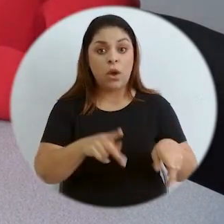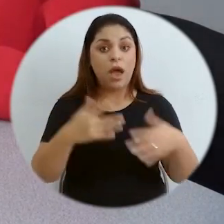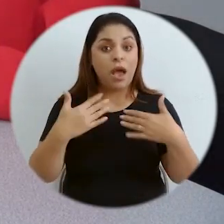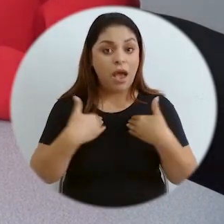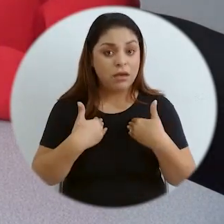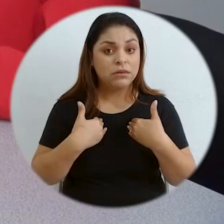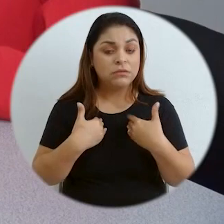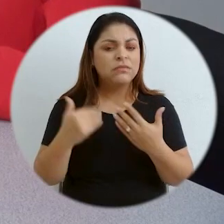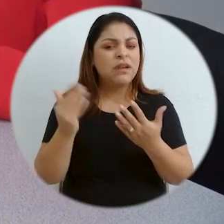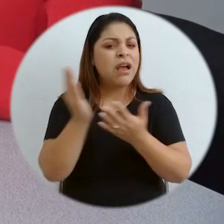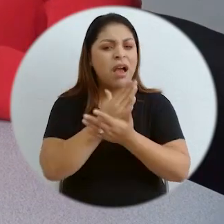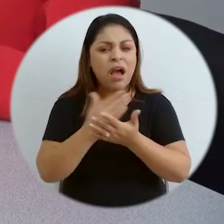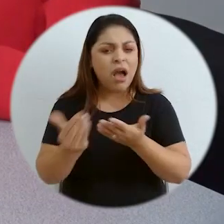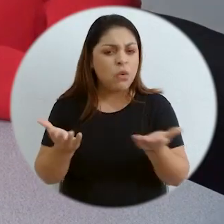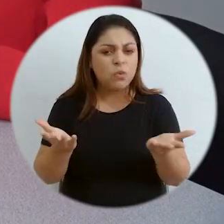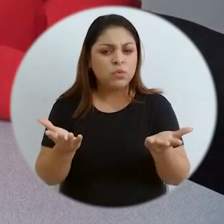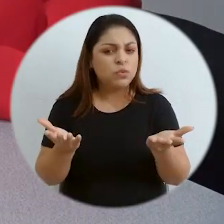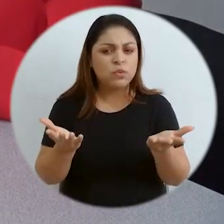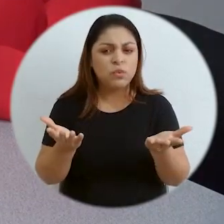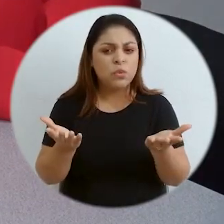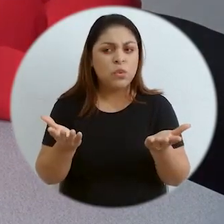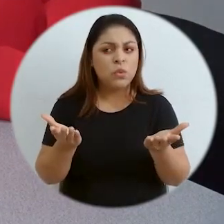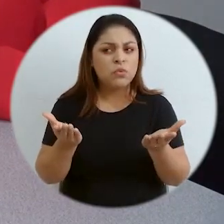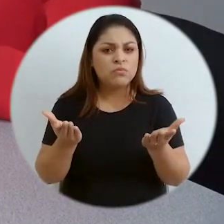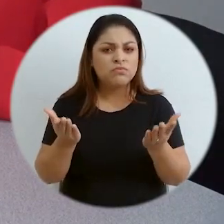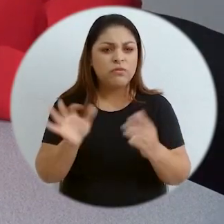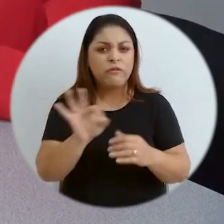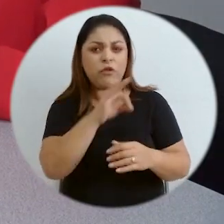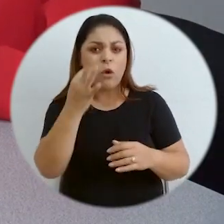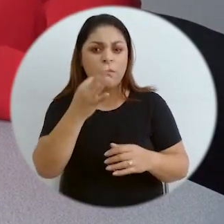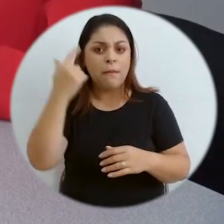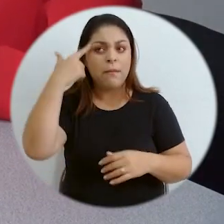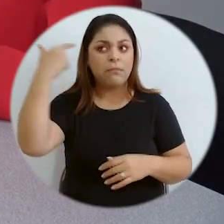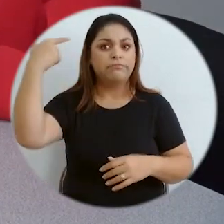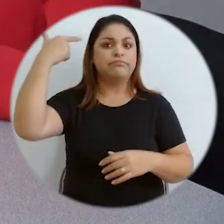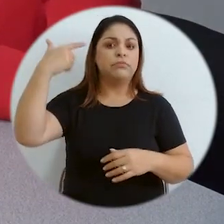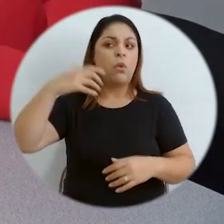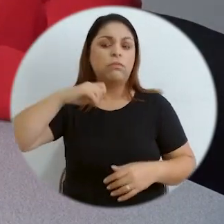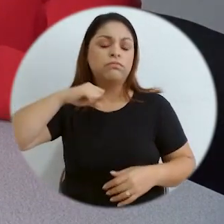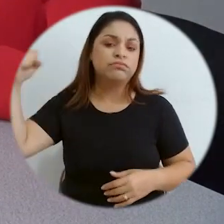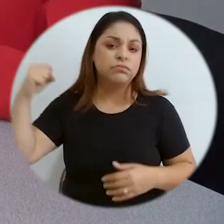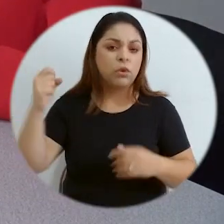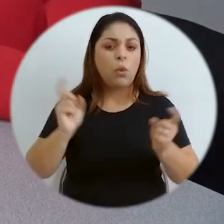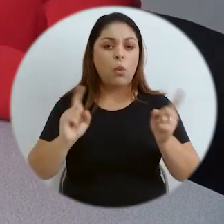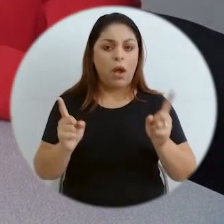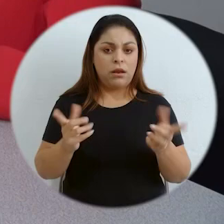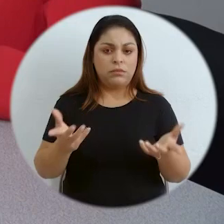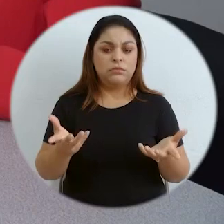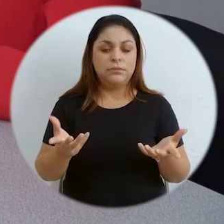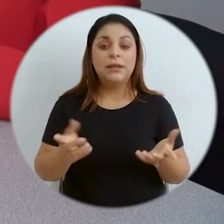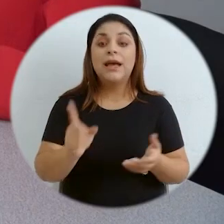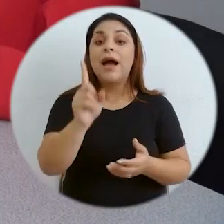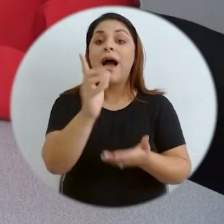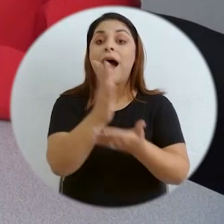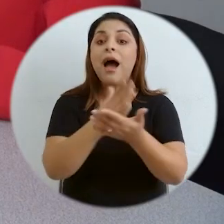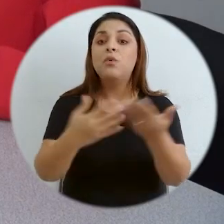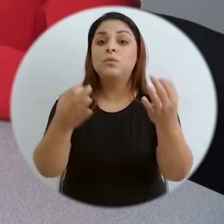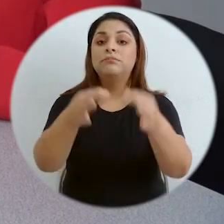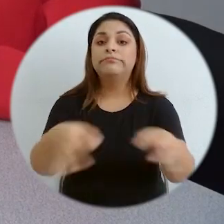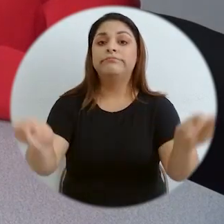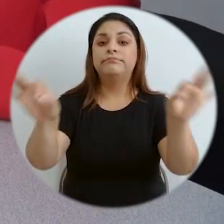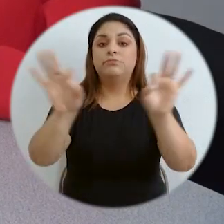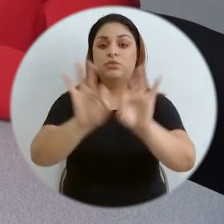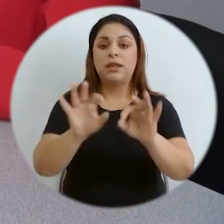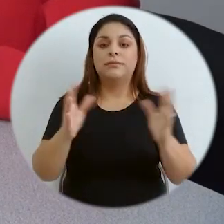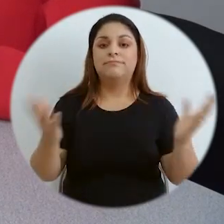persona cuenta, ¿verdad?, con algún medio para hacerse daño. Aquí hay algo, un elemento importante que no hemos hablado,